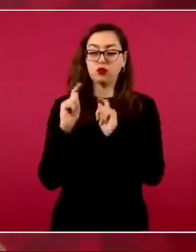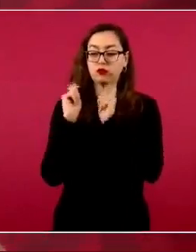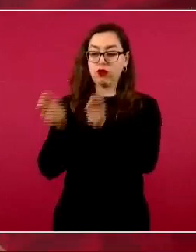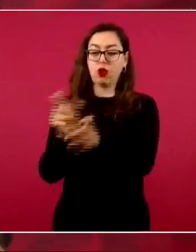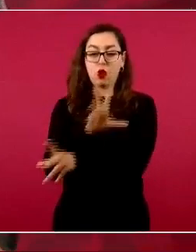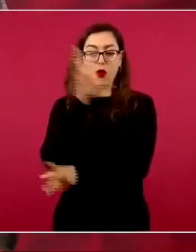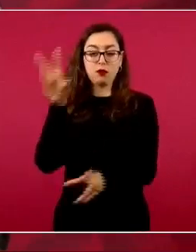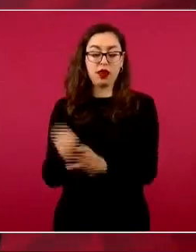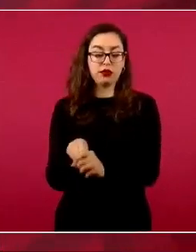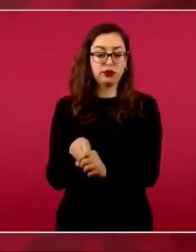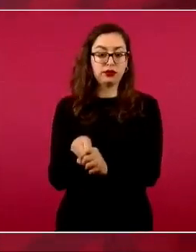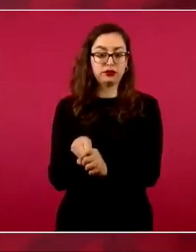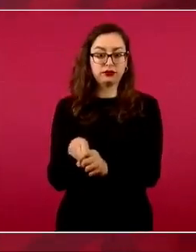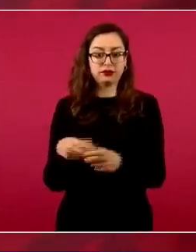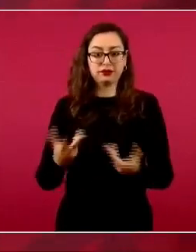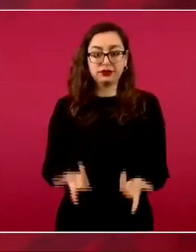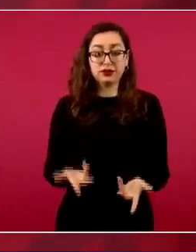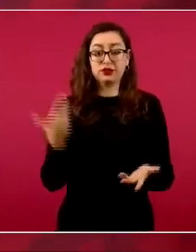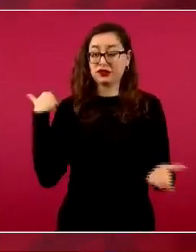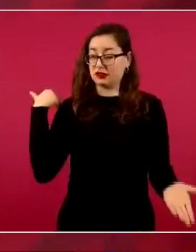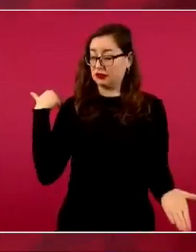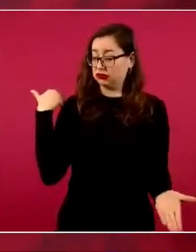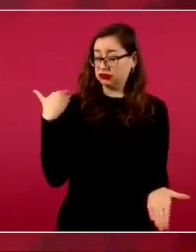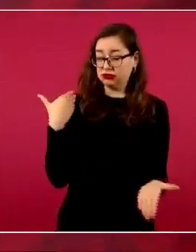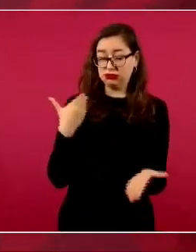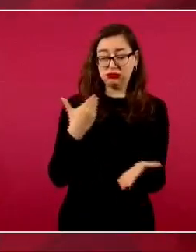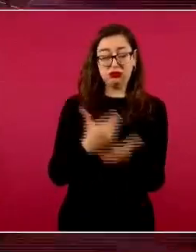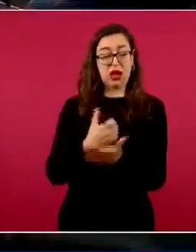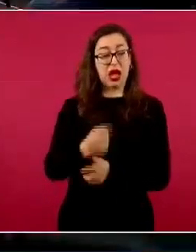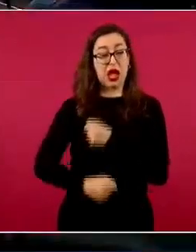Entonces imagínense limpiar eso.